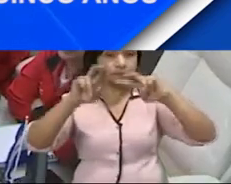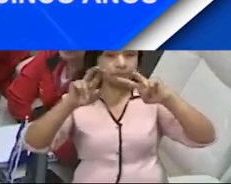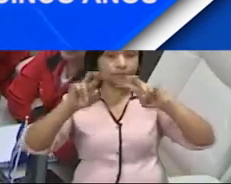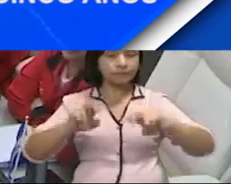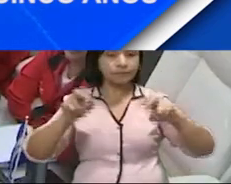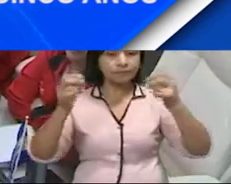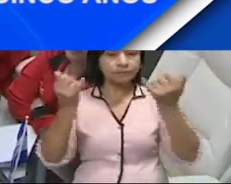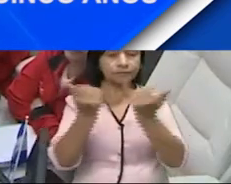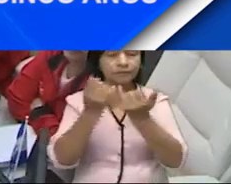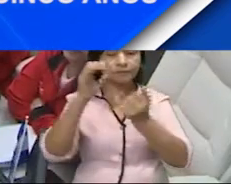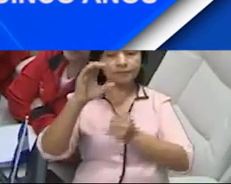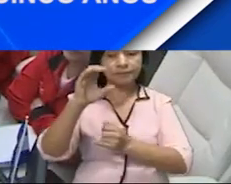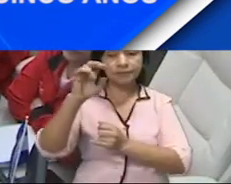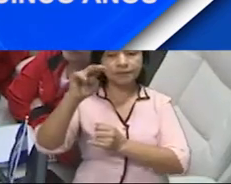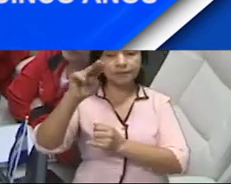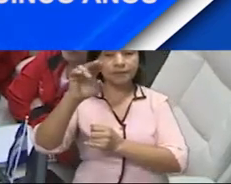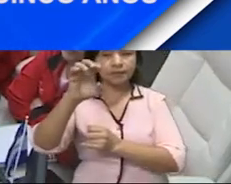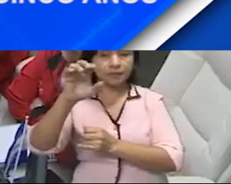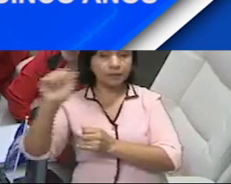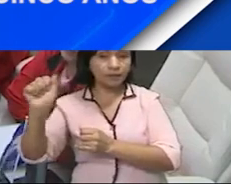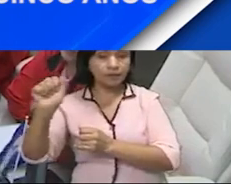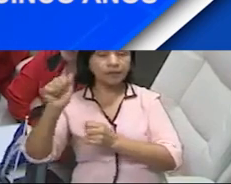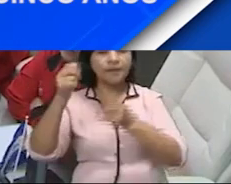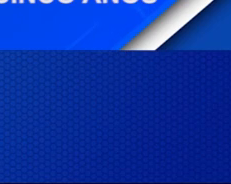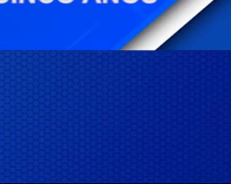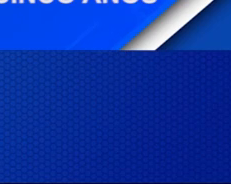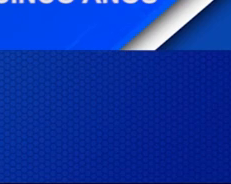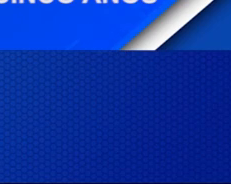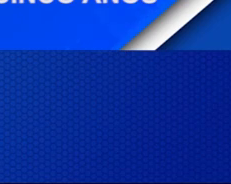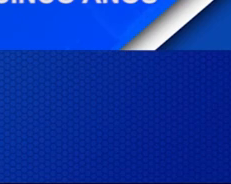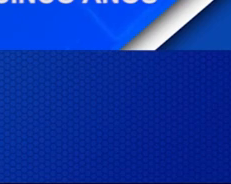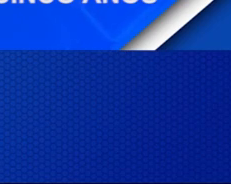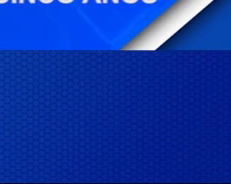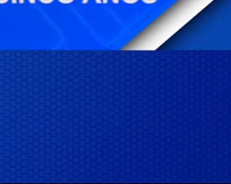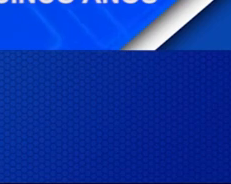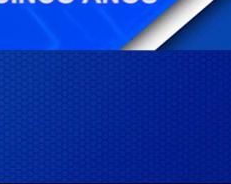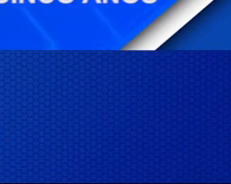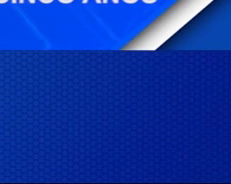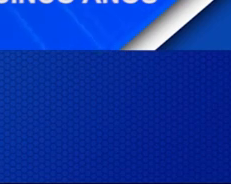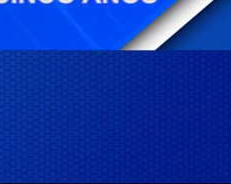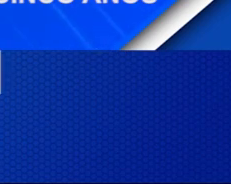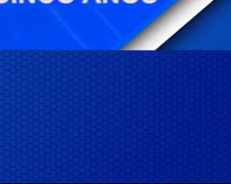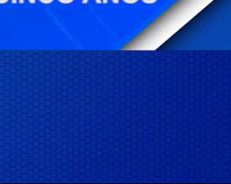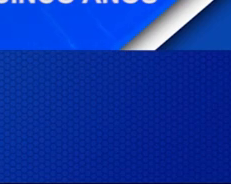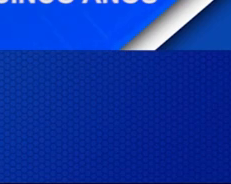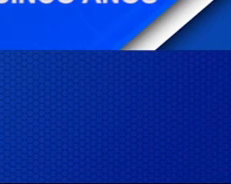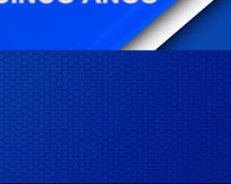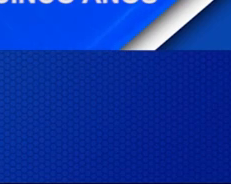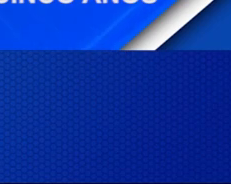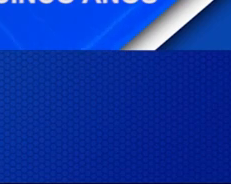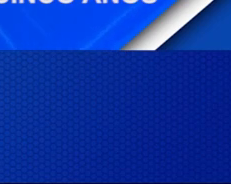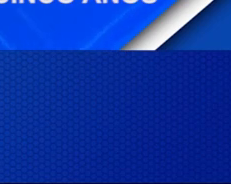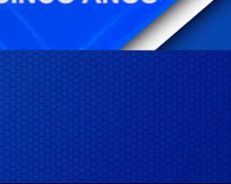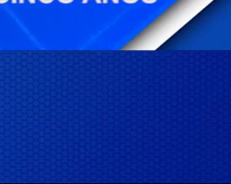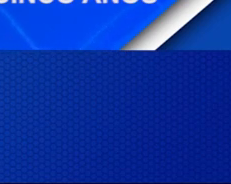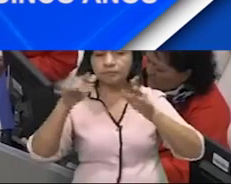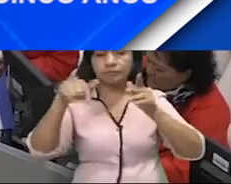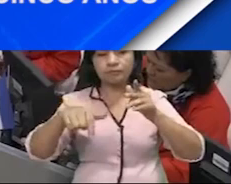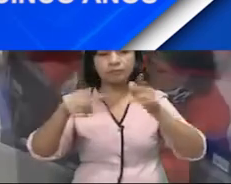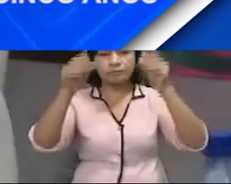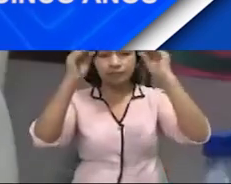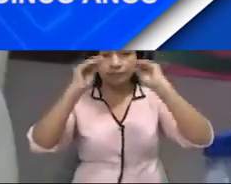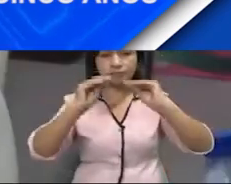Consejo Nacional de Evaluación y Acreditación, CNEA, y que ejercerán funciones por un periodo de